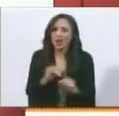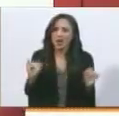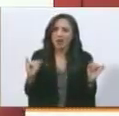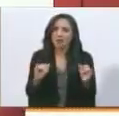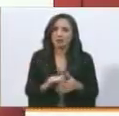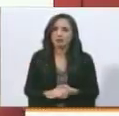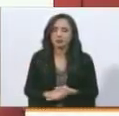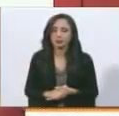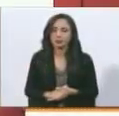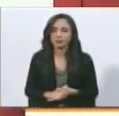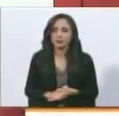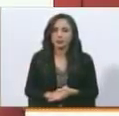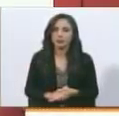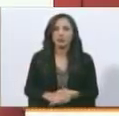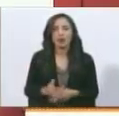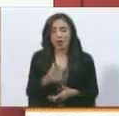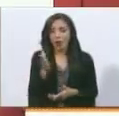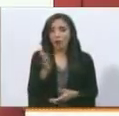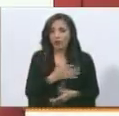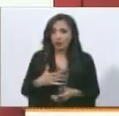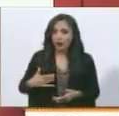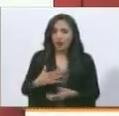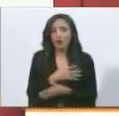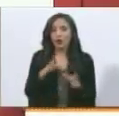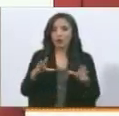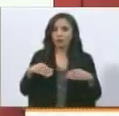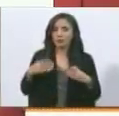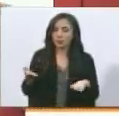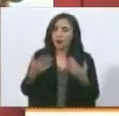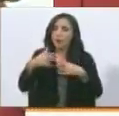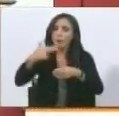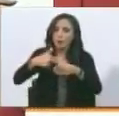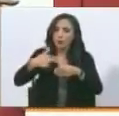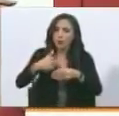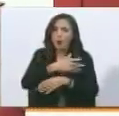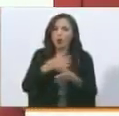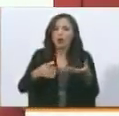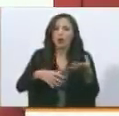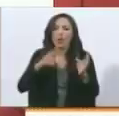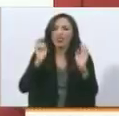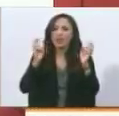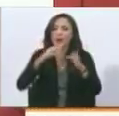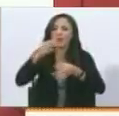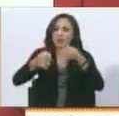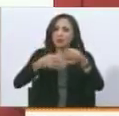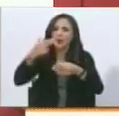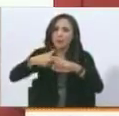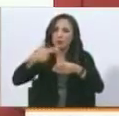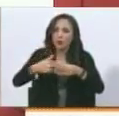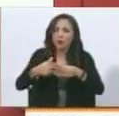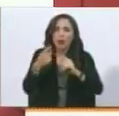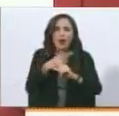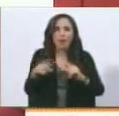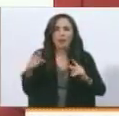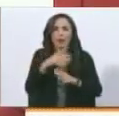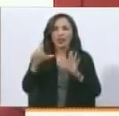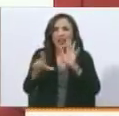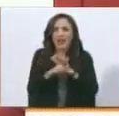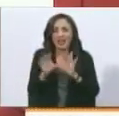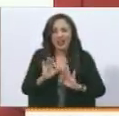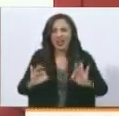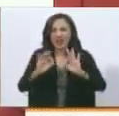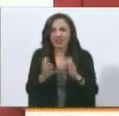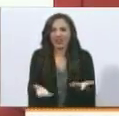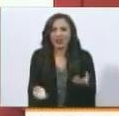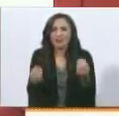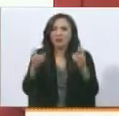quiere hacer caso a algo a Delsa Solórzano, hablen de petróleo, que ella sí sabe de eso. Pero no hay cosas legales, no,